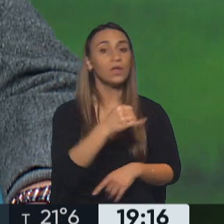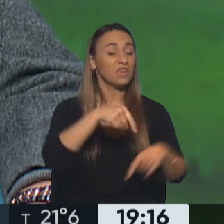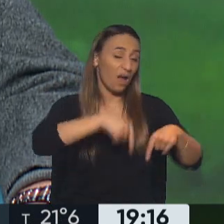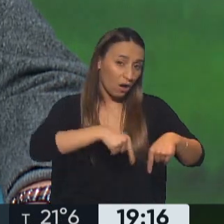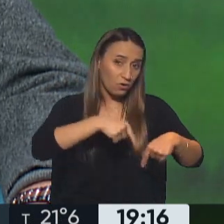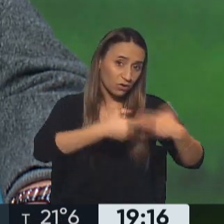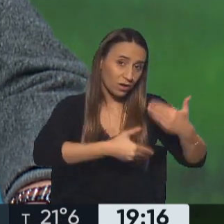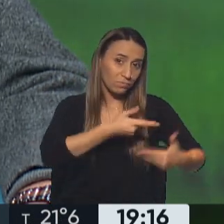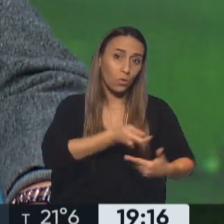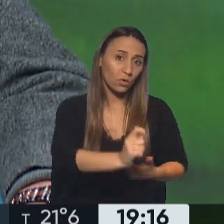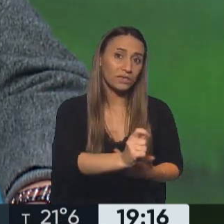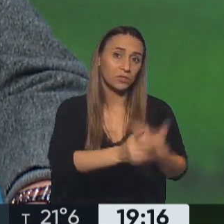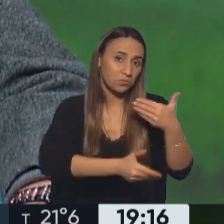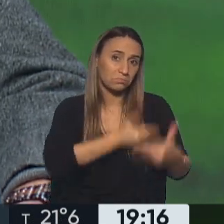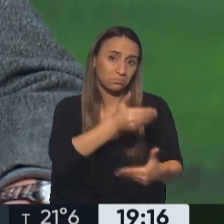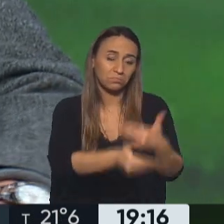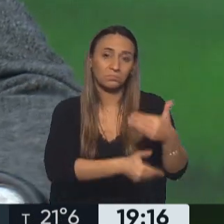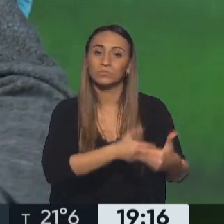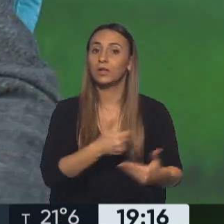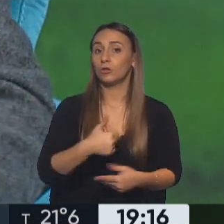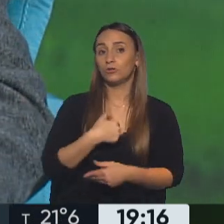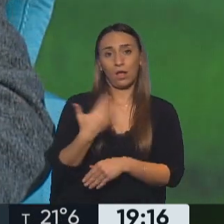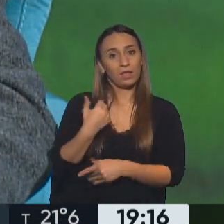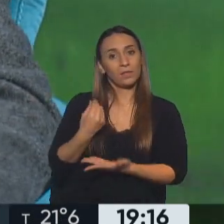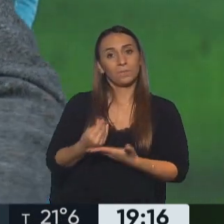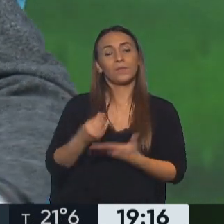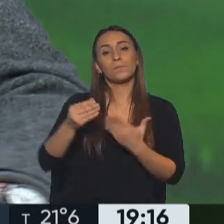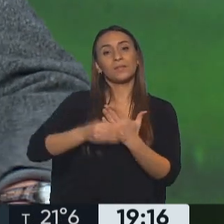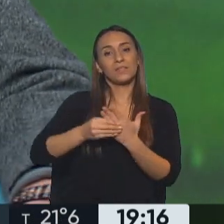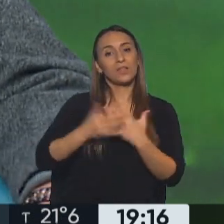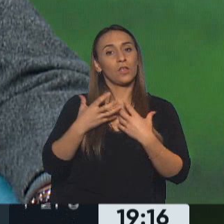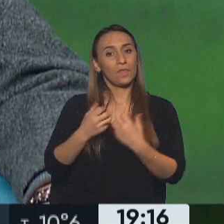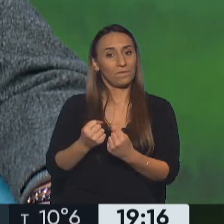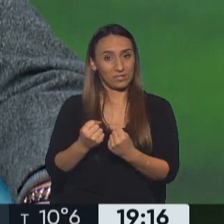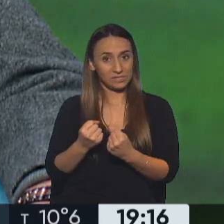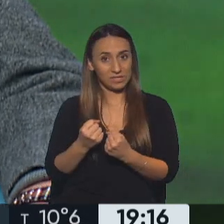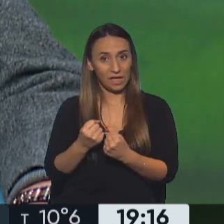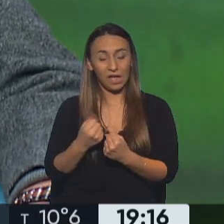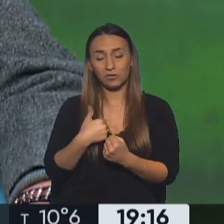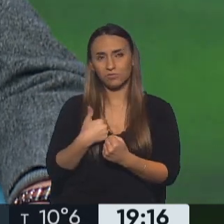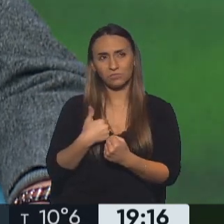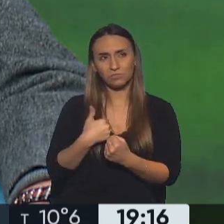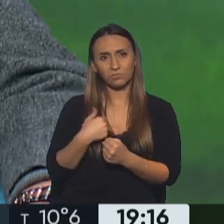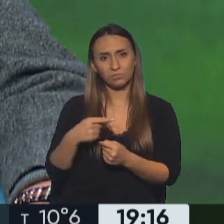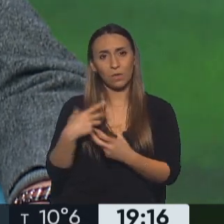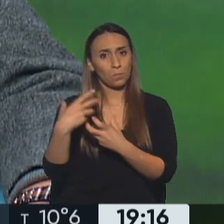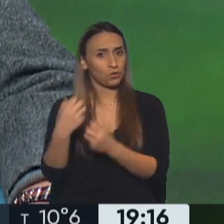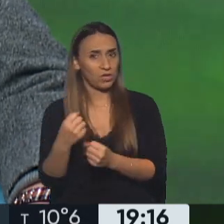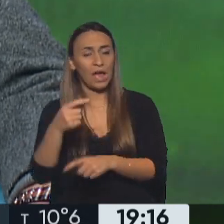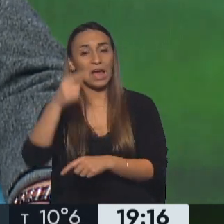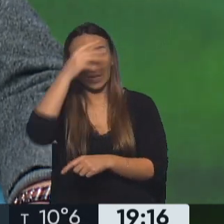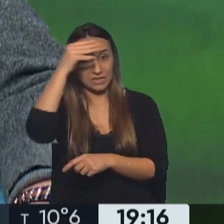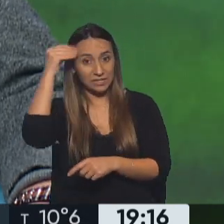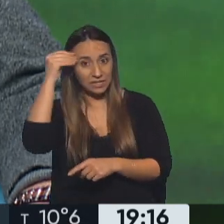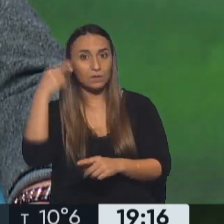yo cuando estuve en el ministerio defensa a la compañía cristina en la denuncia del espionaje ilegal